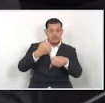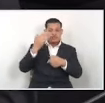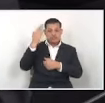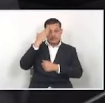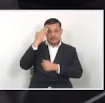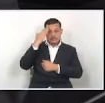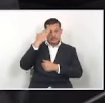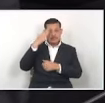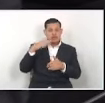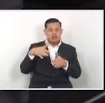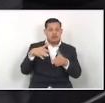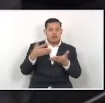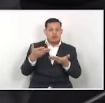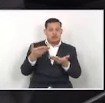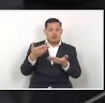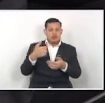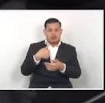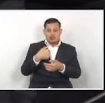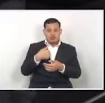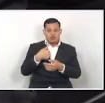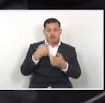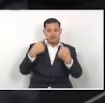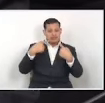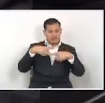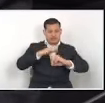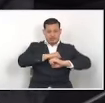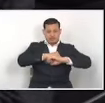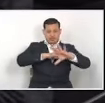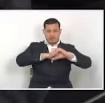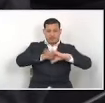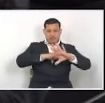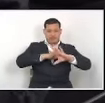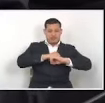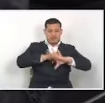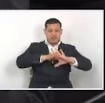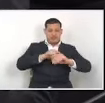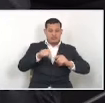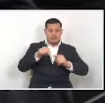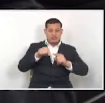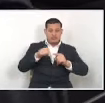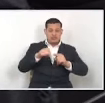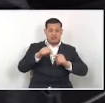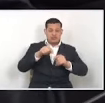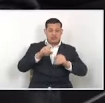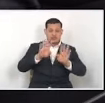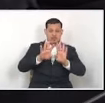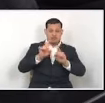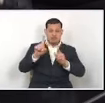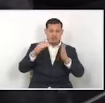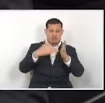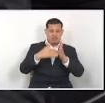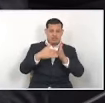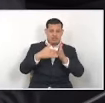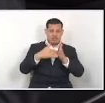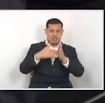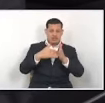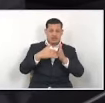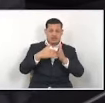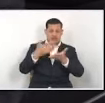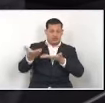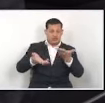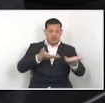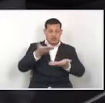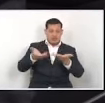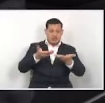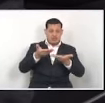cuenta, y yo no me canso de estar publicando los avances de esas miles de manzanas de cielo abierto que se están haciendo